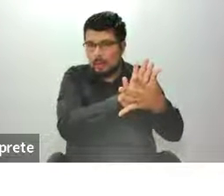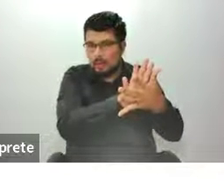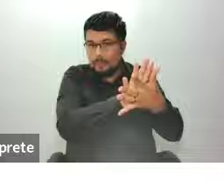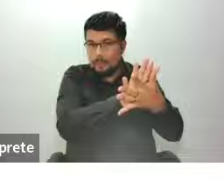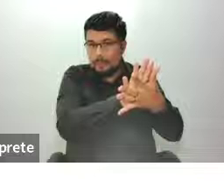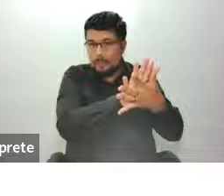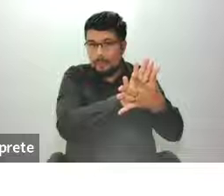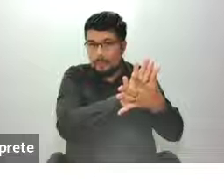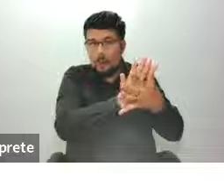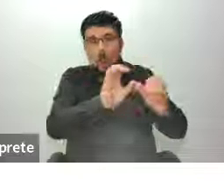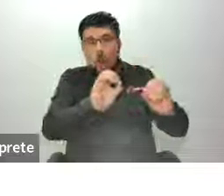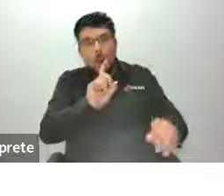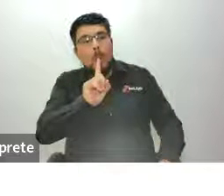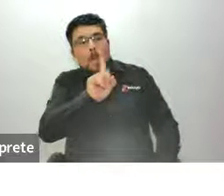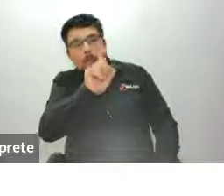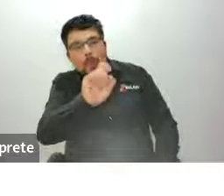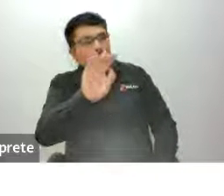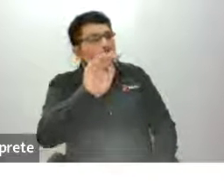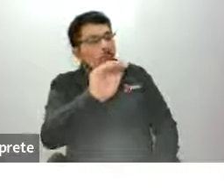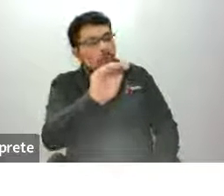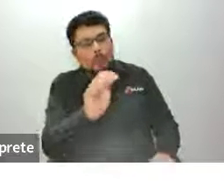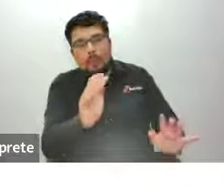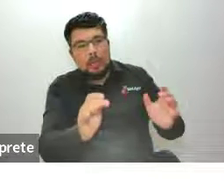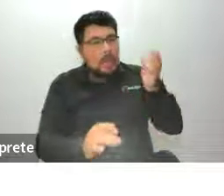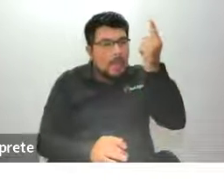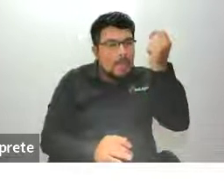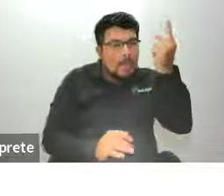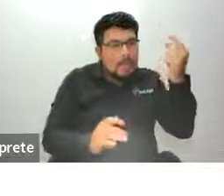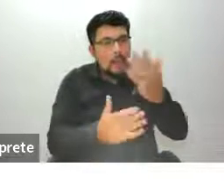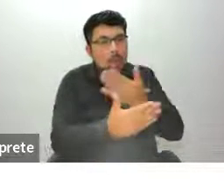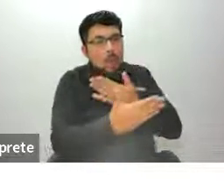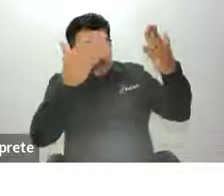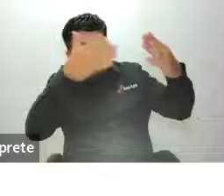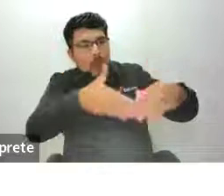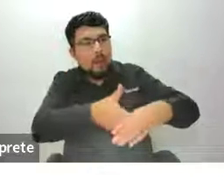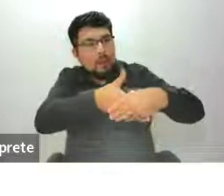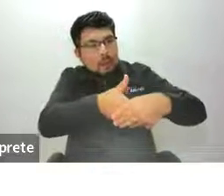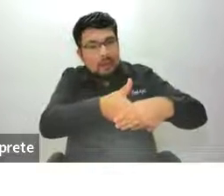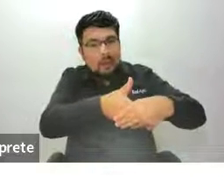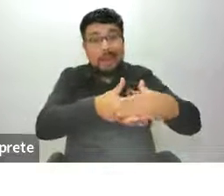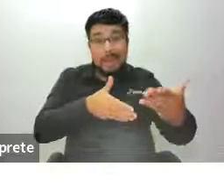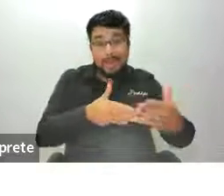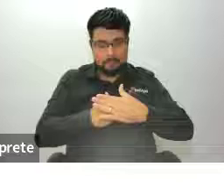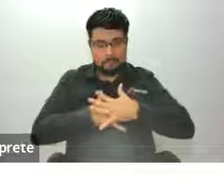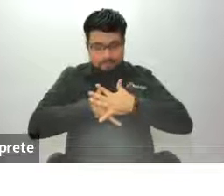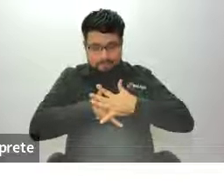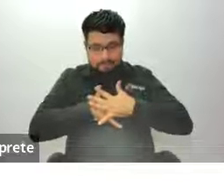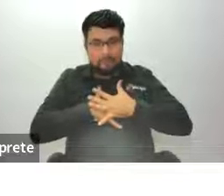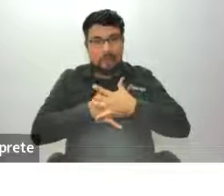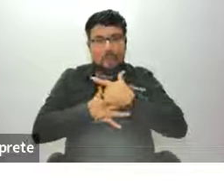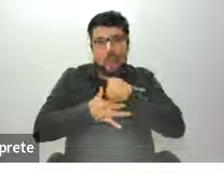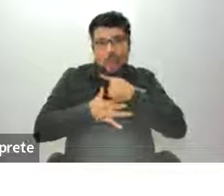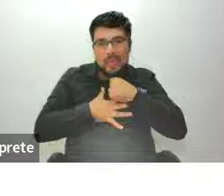por preguntar, una intención por comprender, una intención por saludar, ¿sí? Hay una intención por decir,